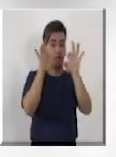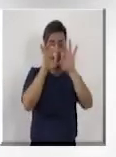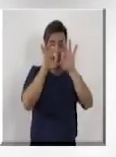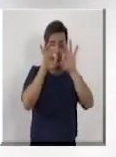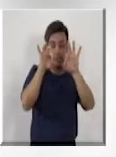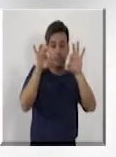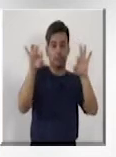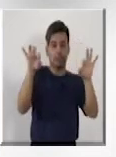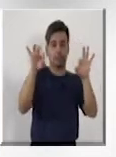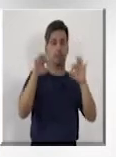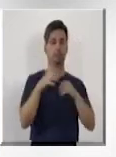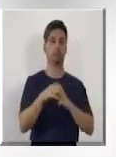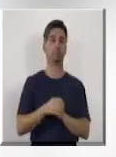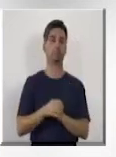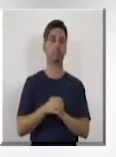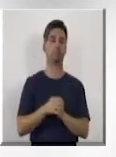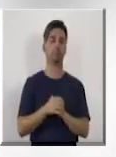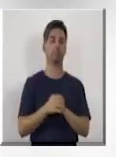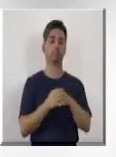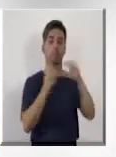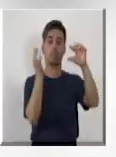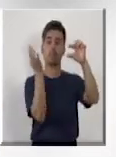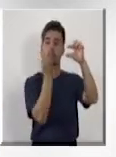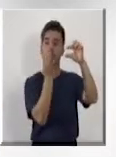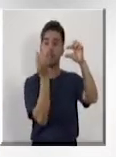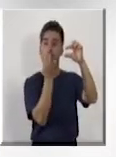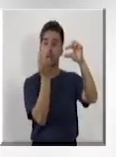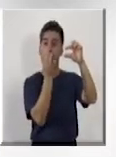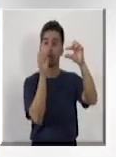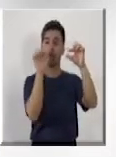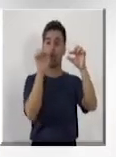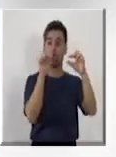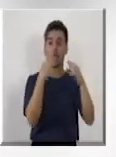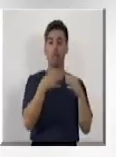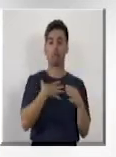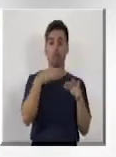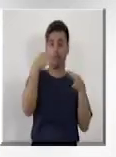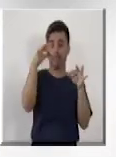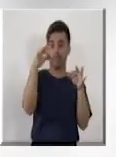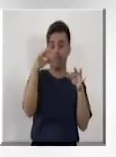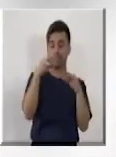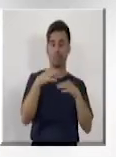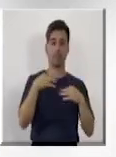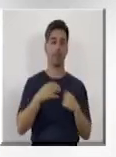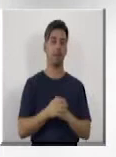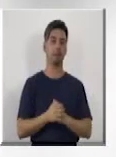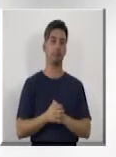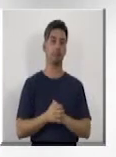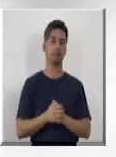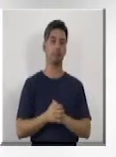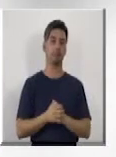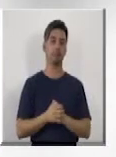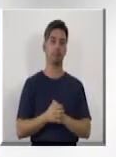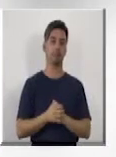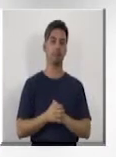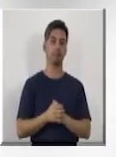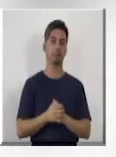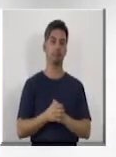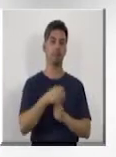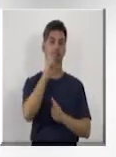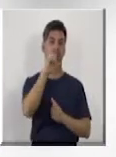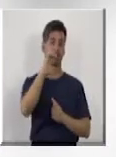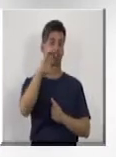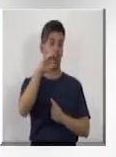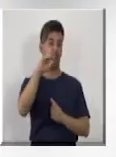Y la estoy frotando con un pedazo de tela de seda. Por lo tanto, vamos a